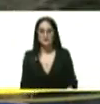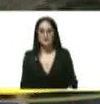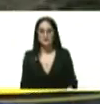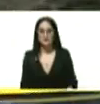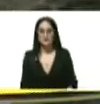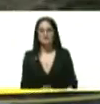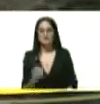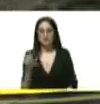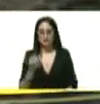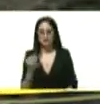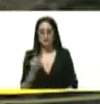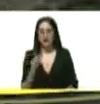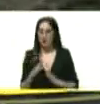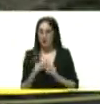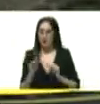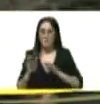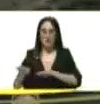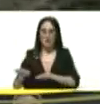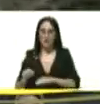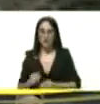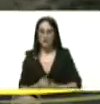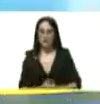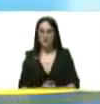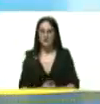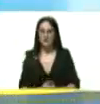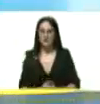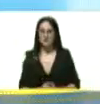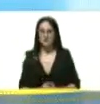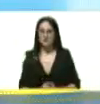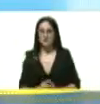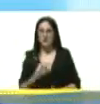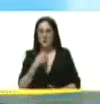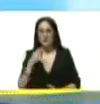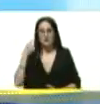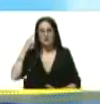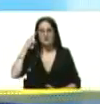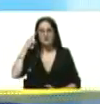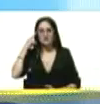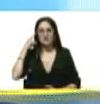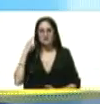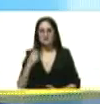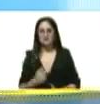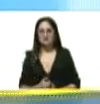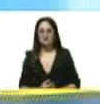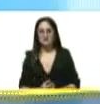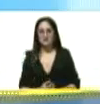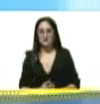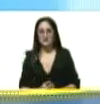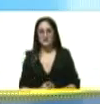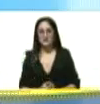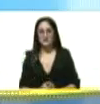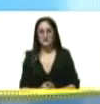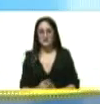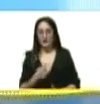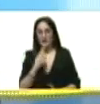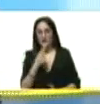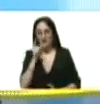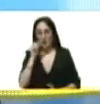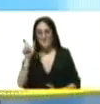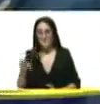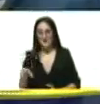Correcto, todo el apoyo. Me gusta la mentalidad que expresa Bracho